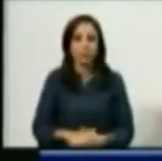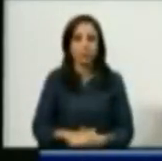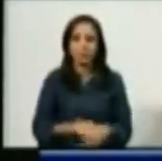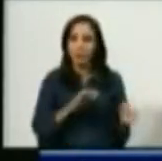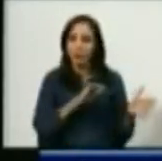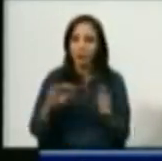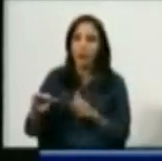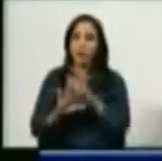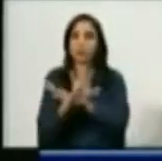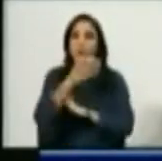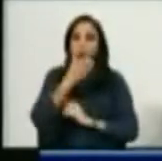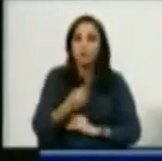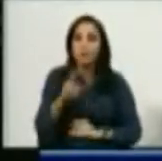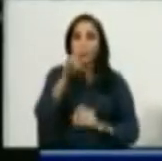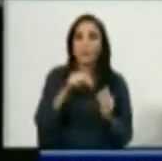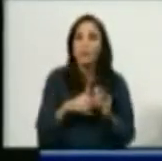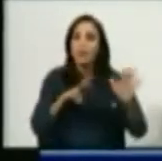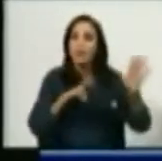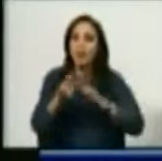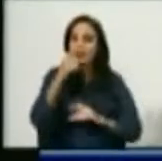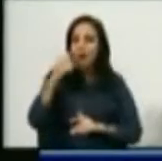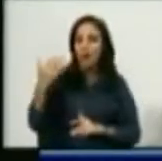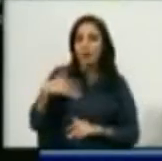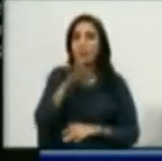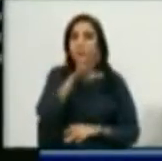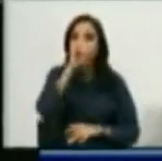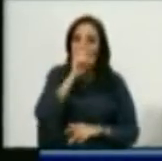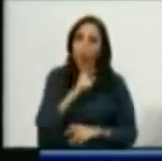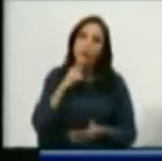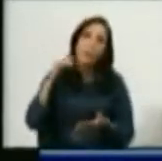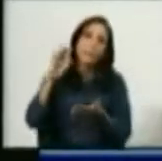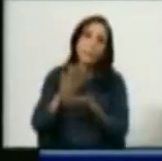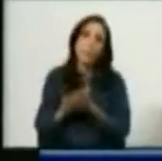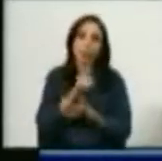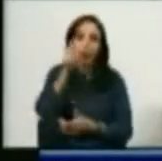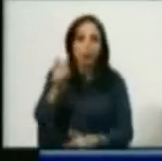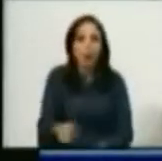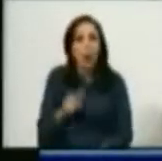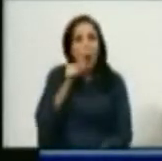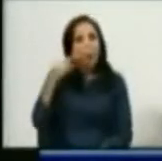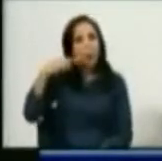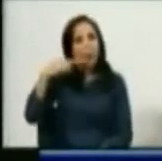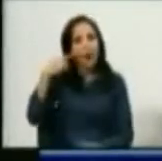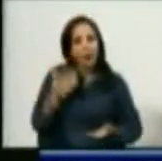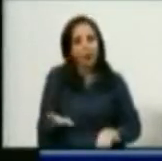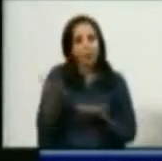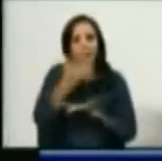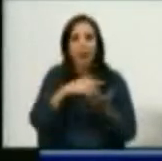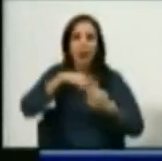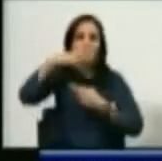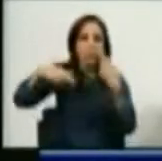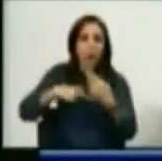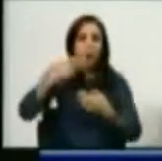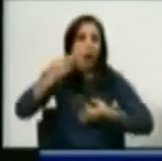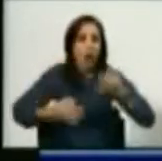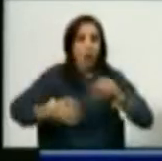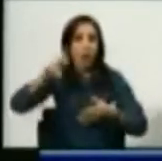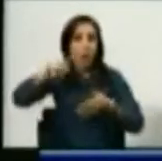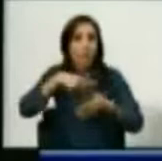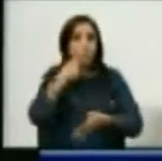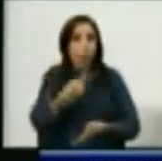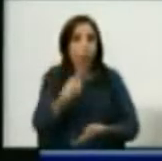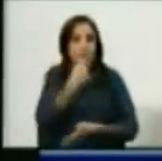cinco de diciembre de 2013 hace cinco años partió físicamente de esta tierra Nelson Mandela activista revolucionario abogado y político